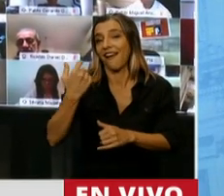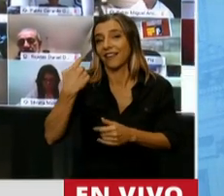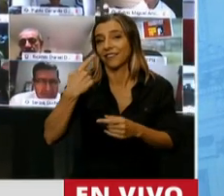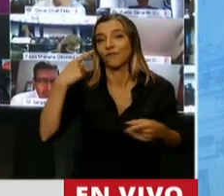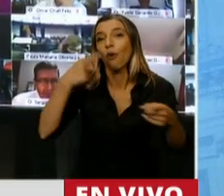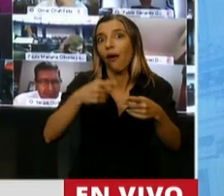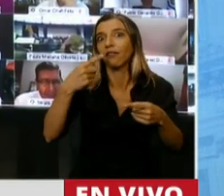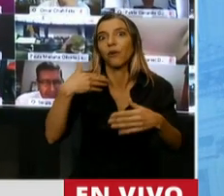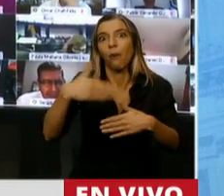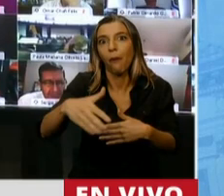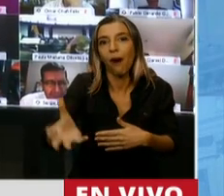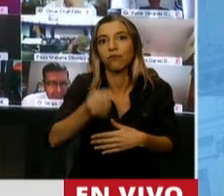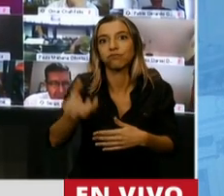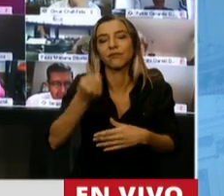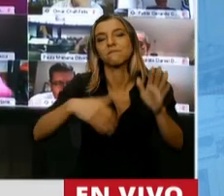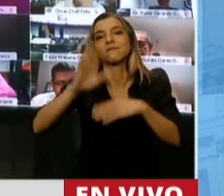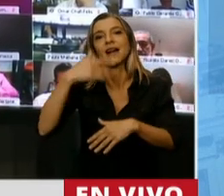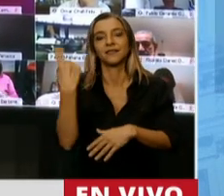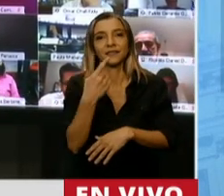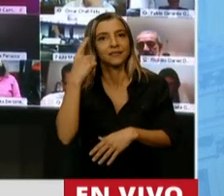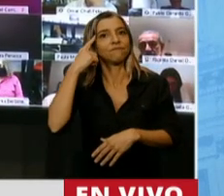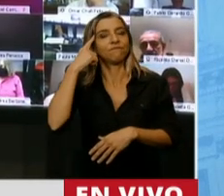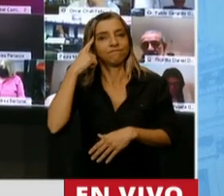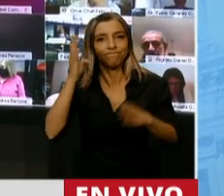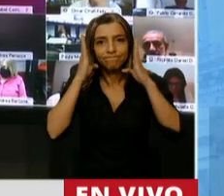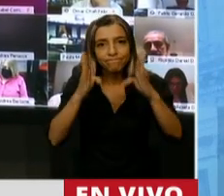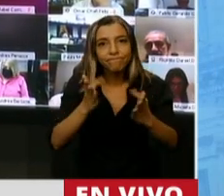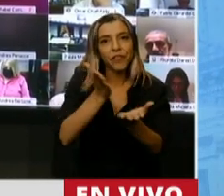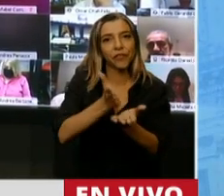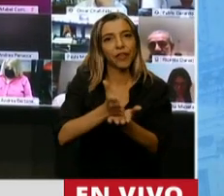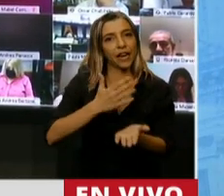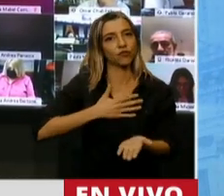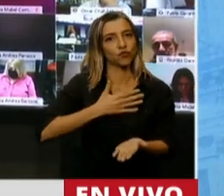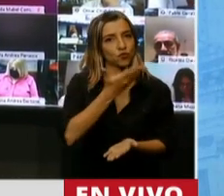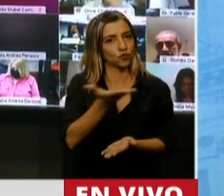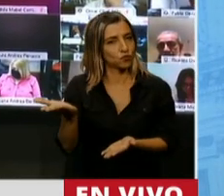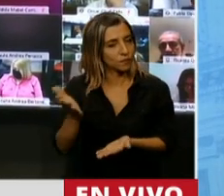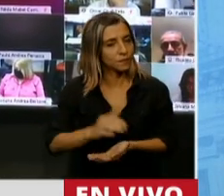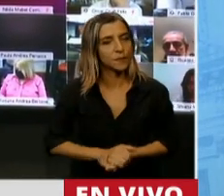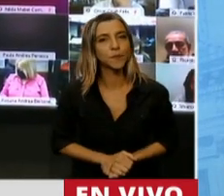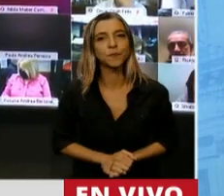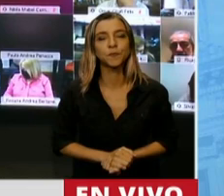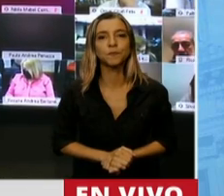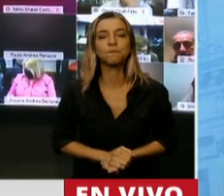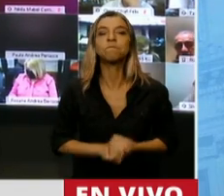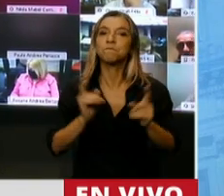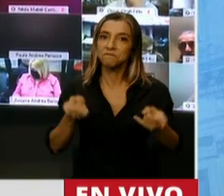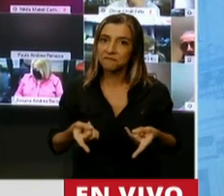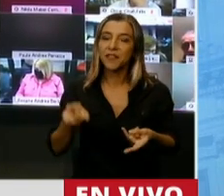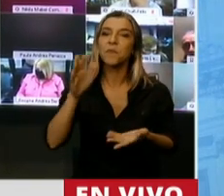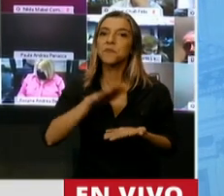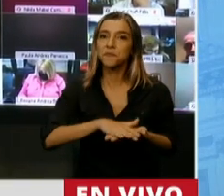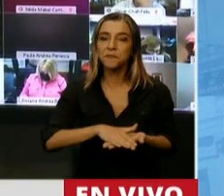fundamentalmente en relación a la problemática de los derechos humanos y también